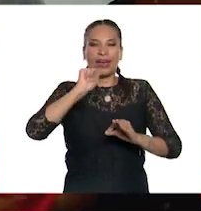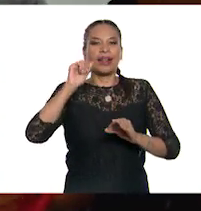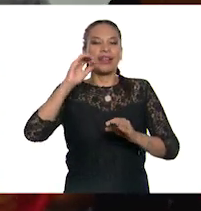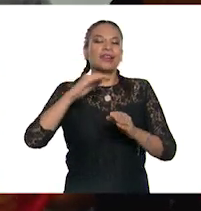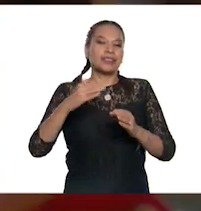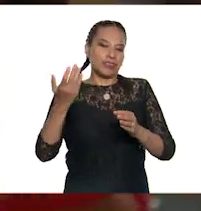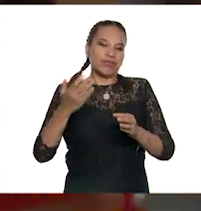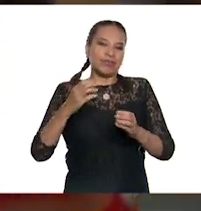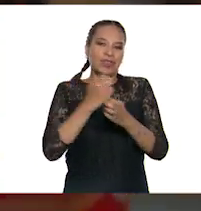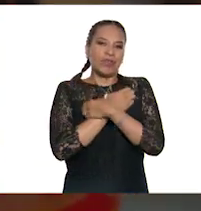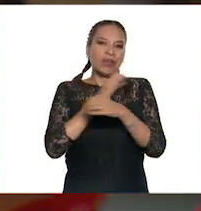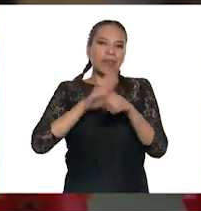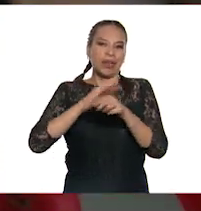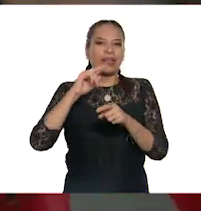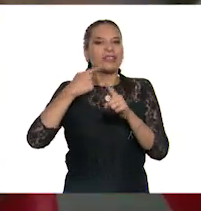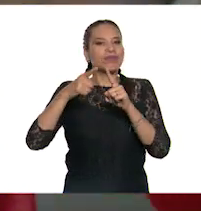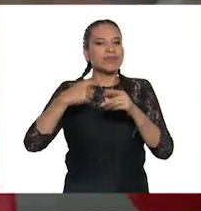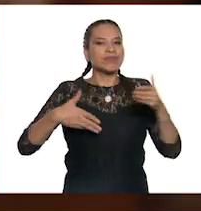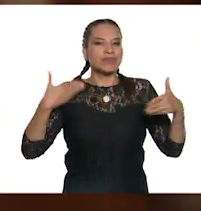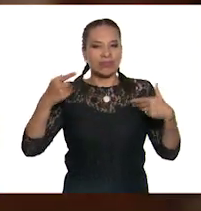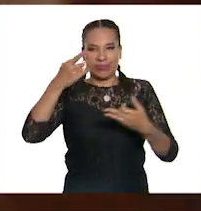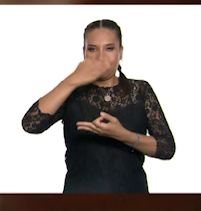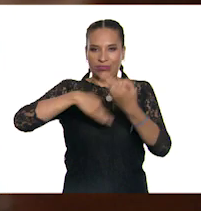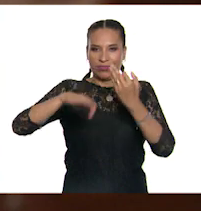educación más interactiva y accesible para todos.